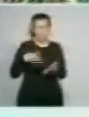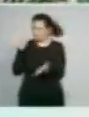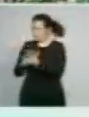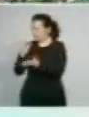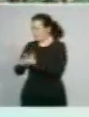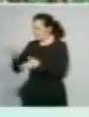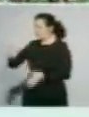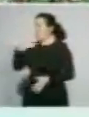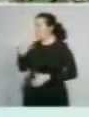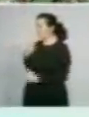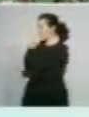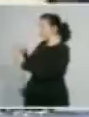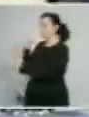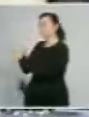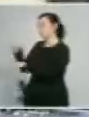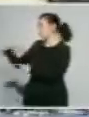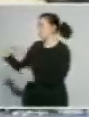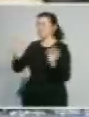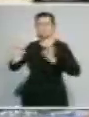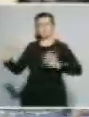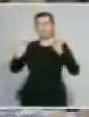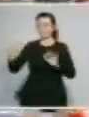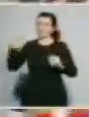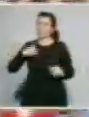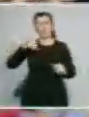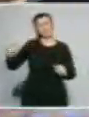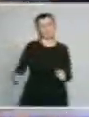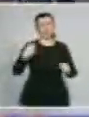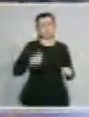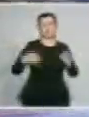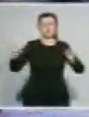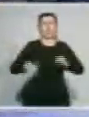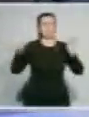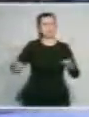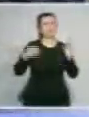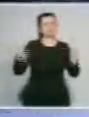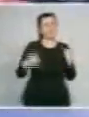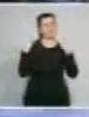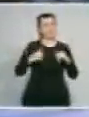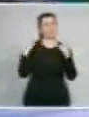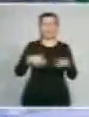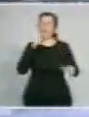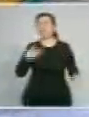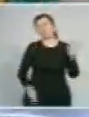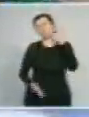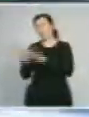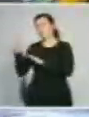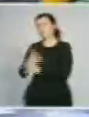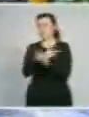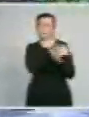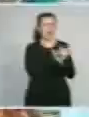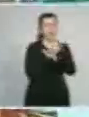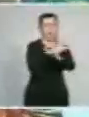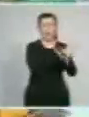nada personal. Ya está bien de zampar, vámonos todos a